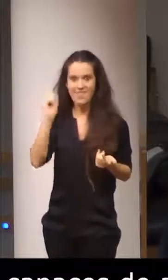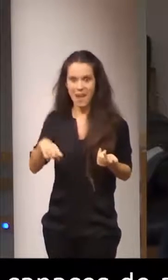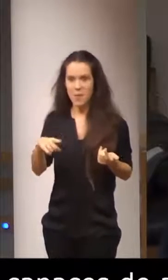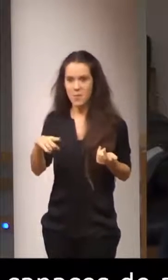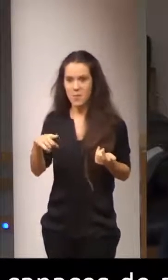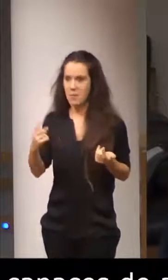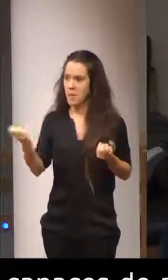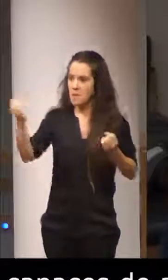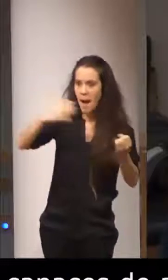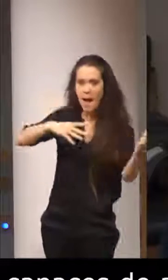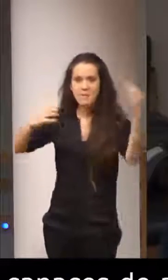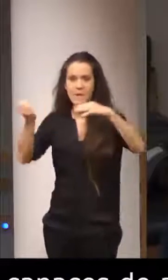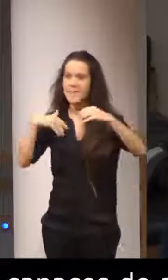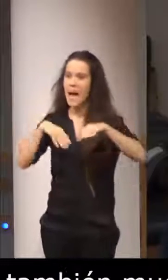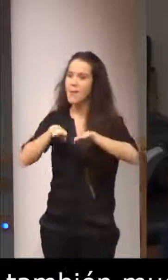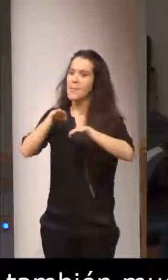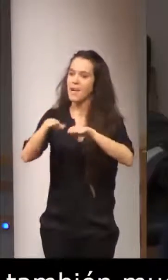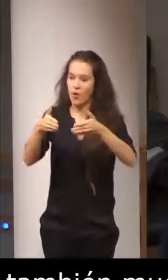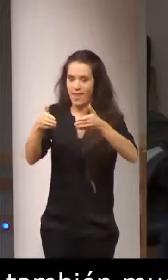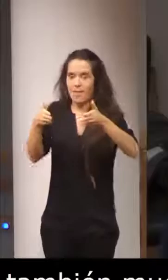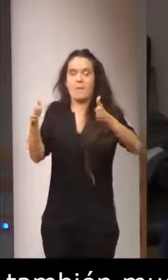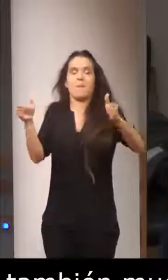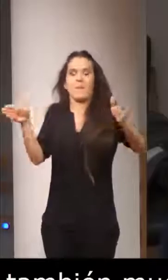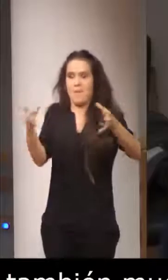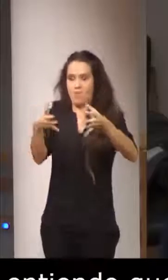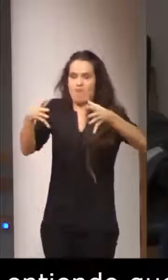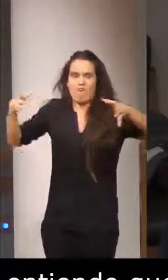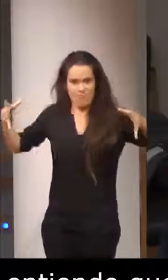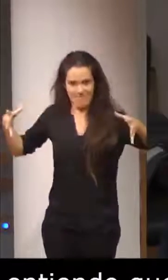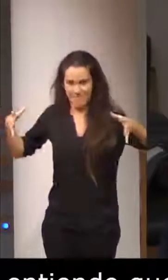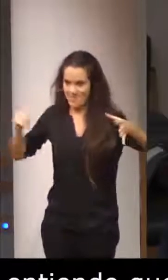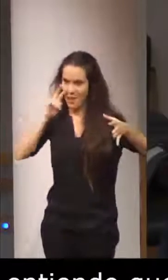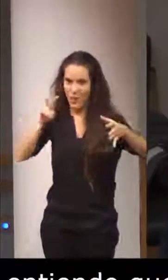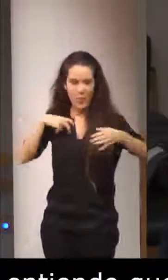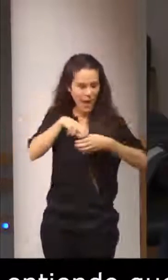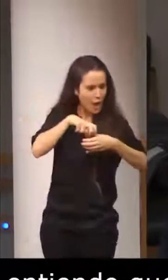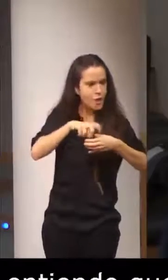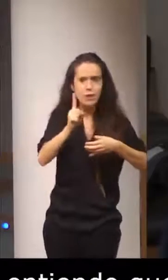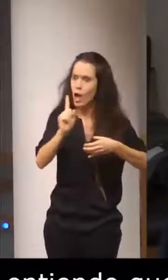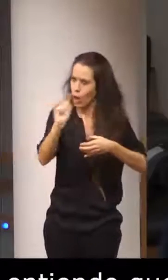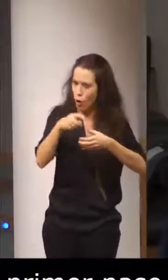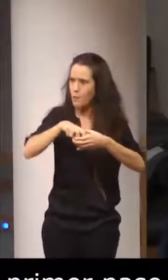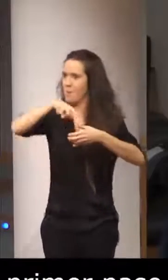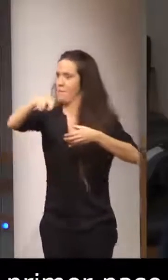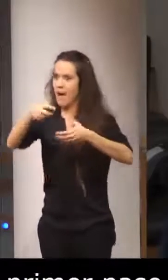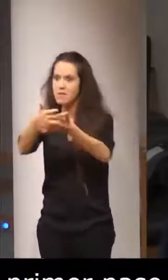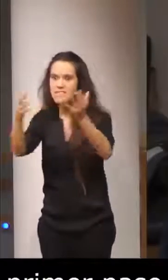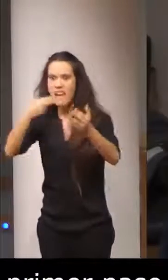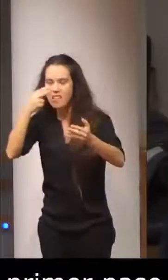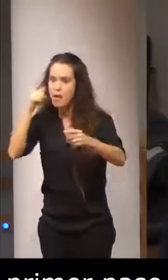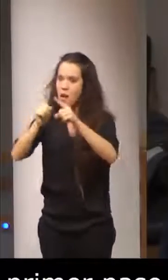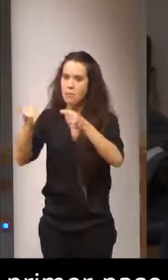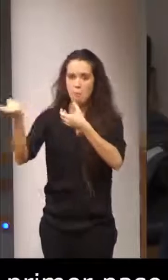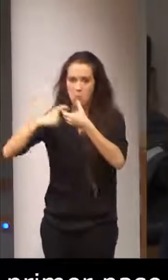entiendo que es que hemos dado ya ese primer paso entonces nos hemos abierto hemos salido y hemos conseguido captar más intereses y que la gente lo vea